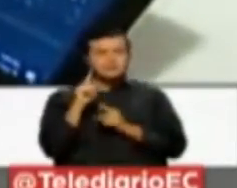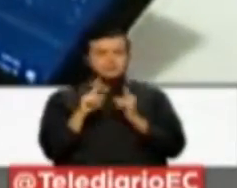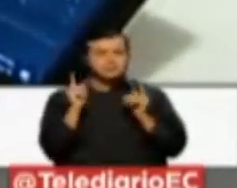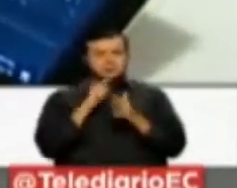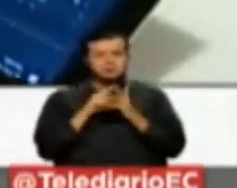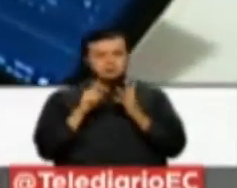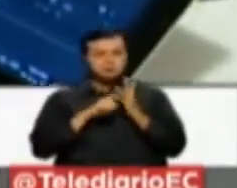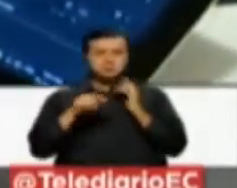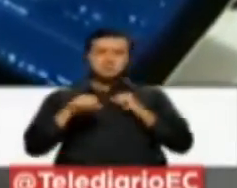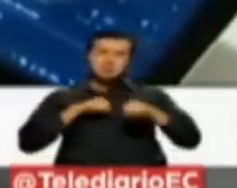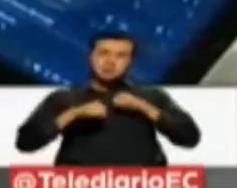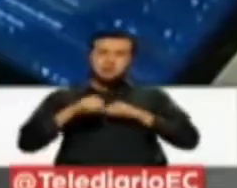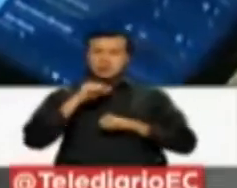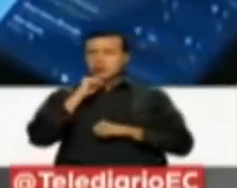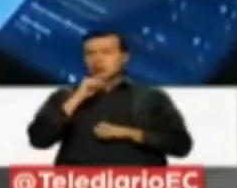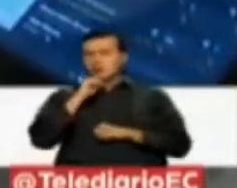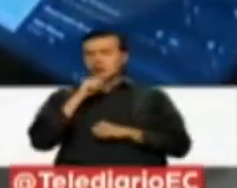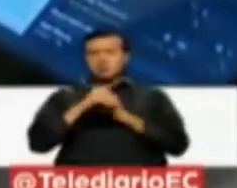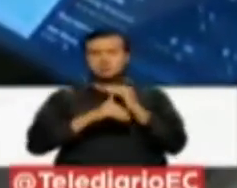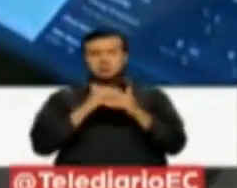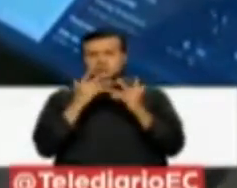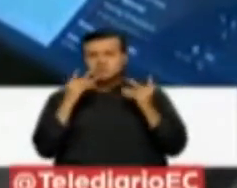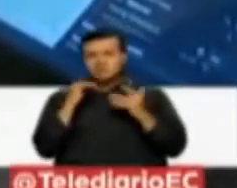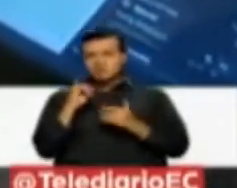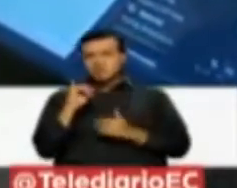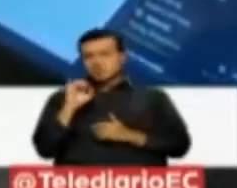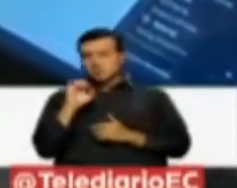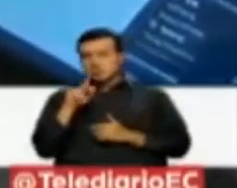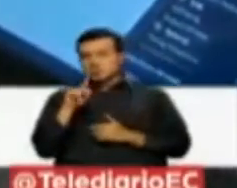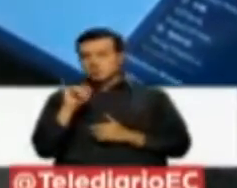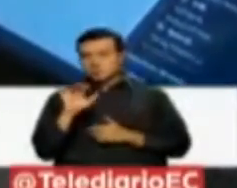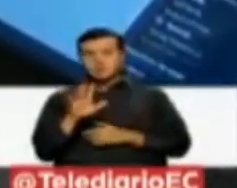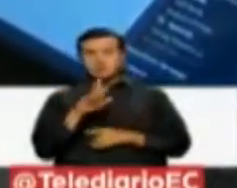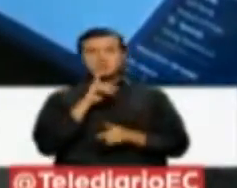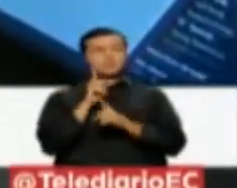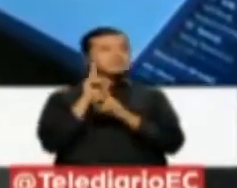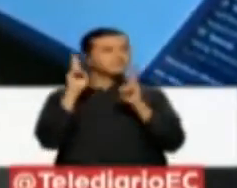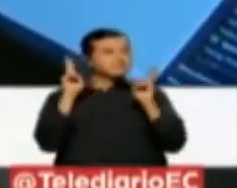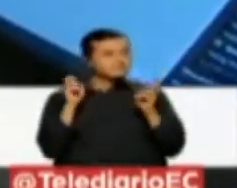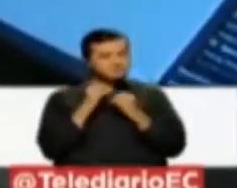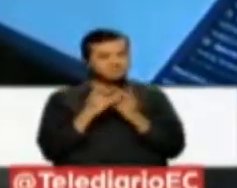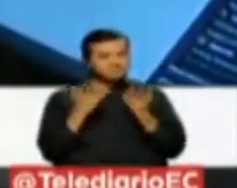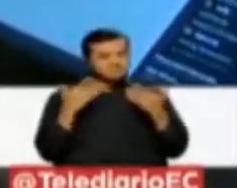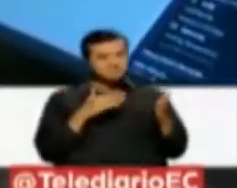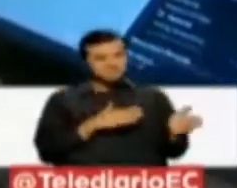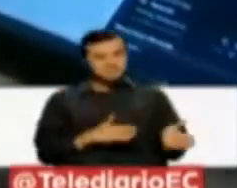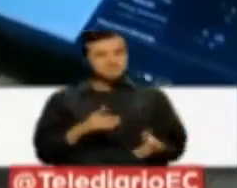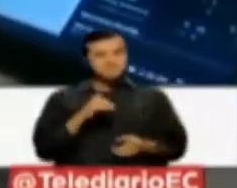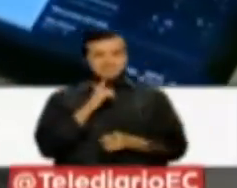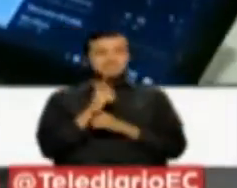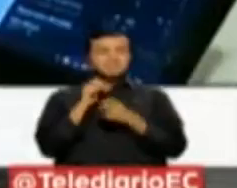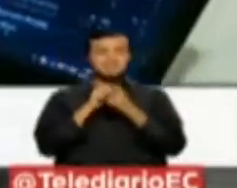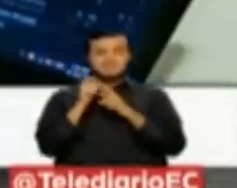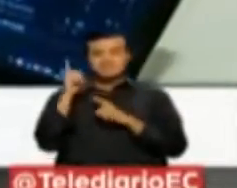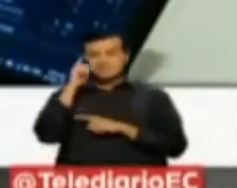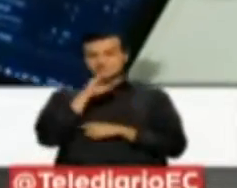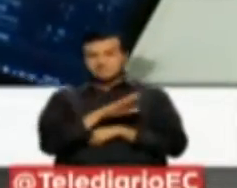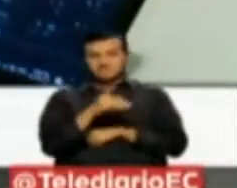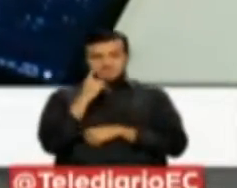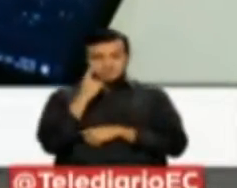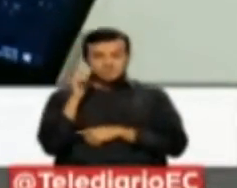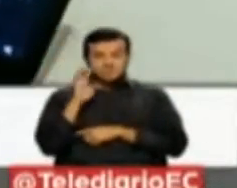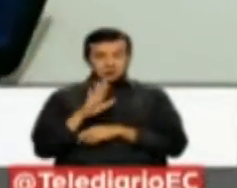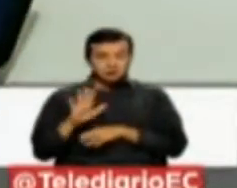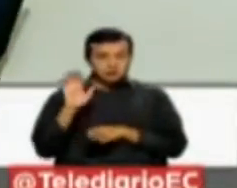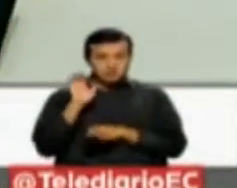ciertos trámites que se desarrollan desde el IEPI, por ejemplo, el asunto de las patentes aún sigue siendo una dificultad acá en